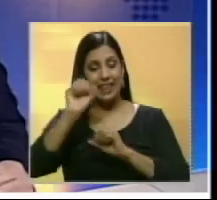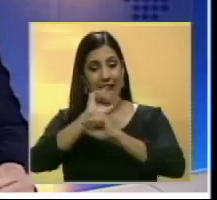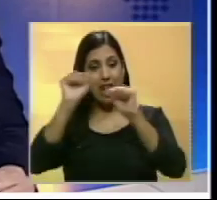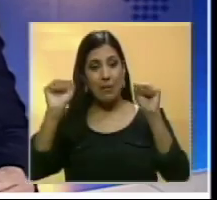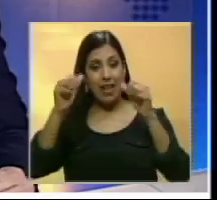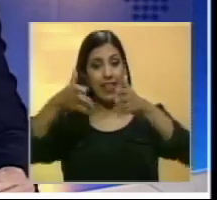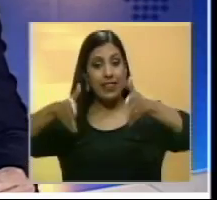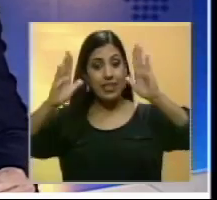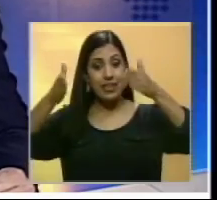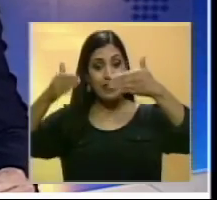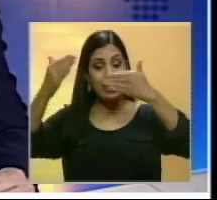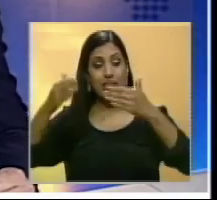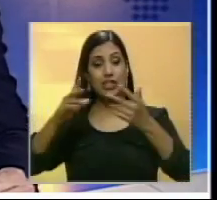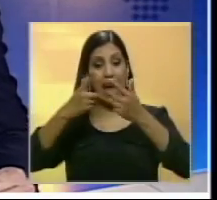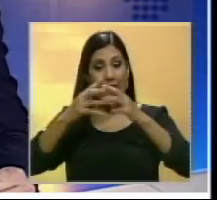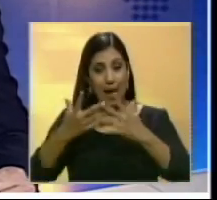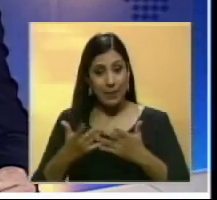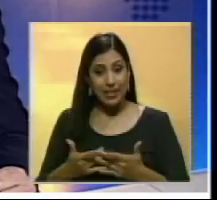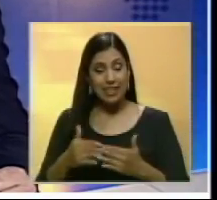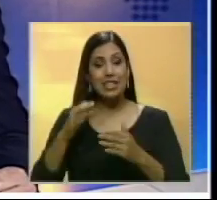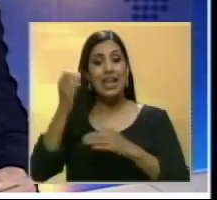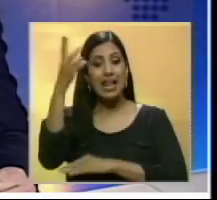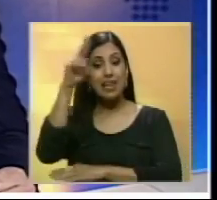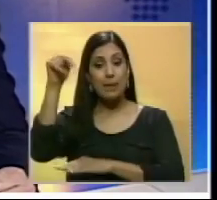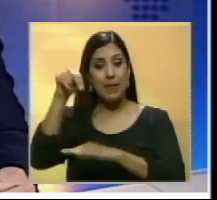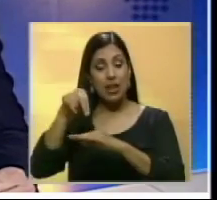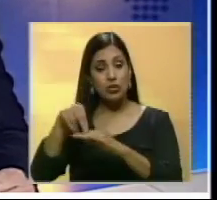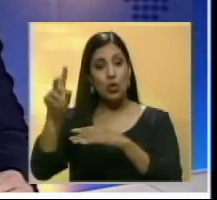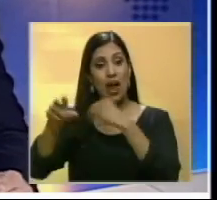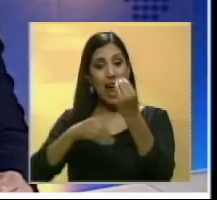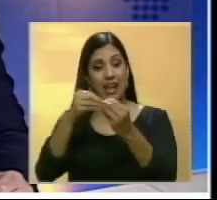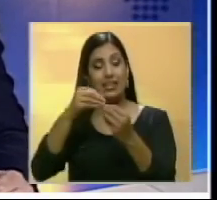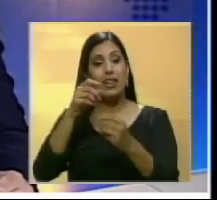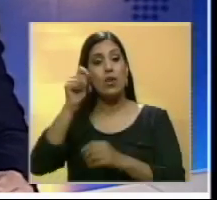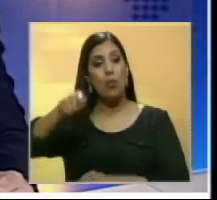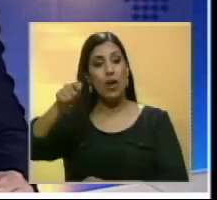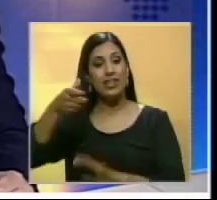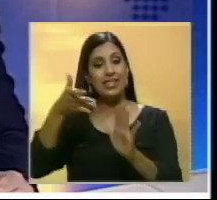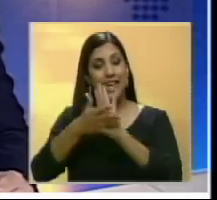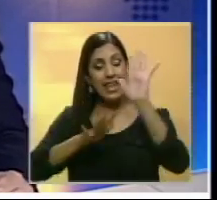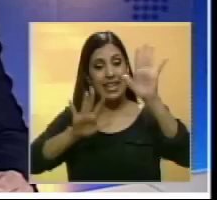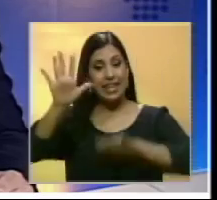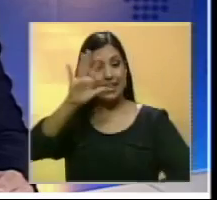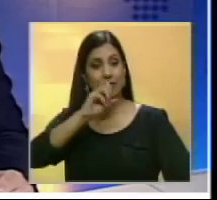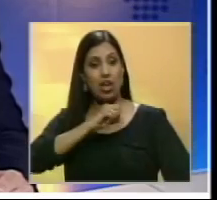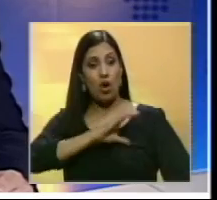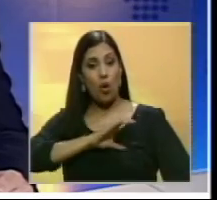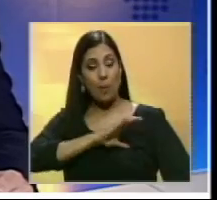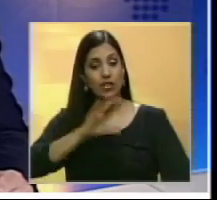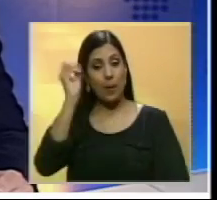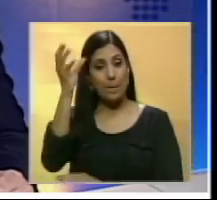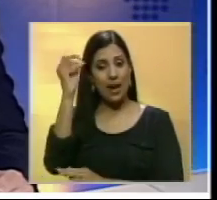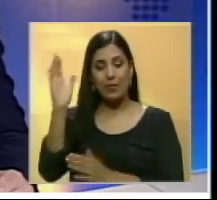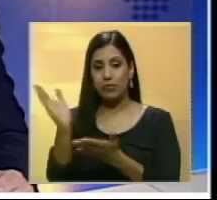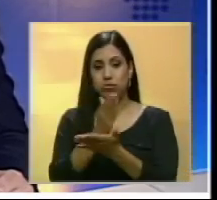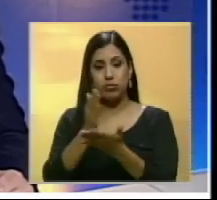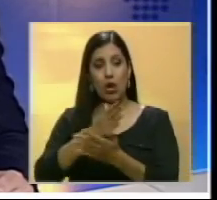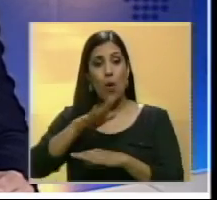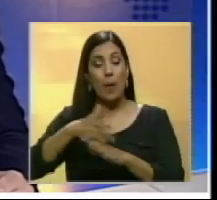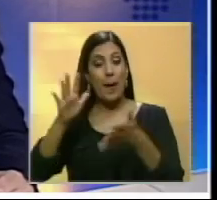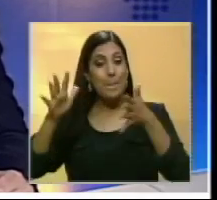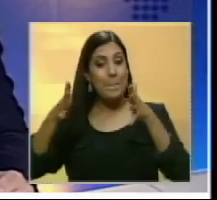el edificio administrativo de la Asamblea Nacional, donde se realizan las sesiones de las 15 comisiones parlamentarias, fue desalojado por